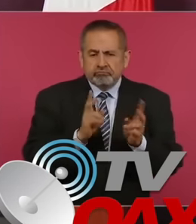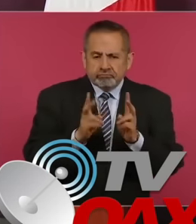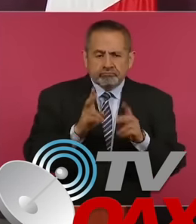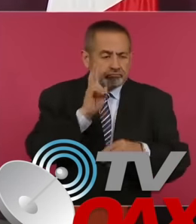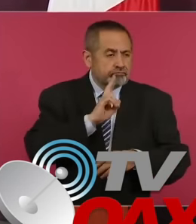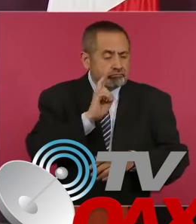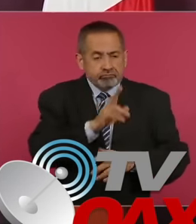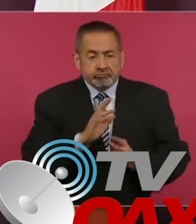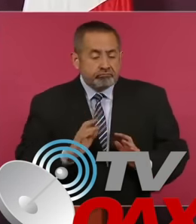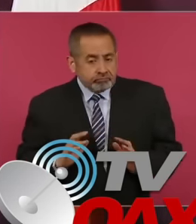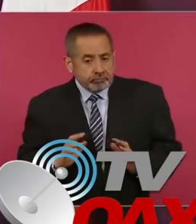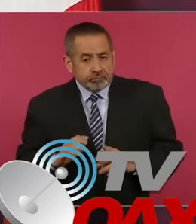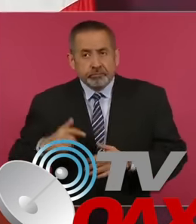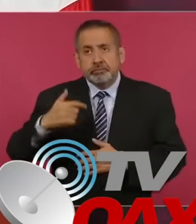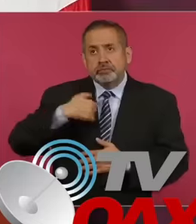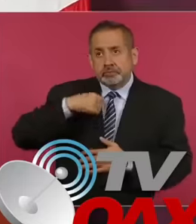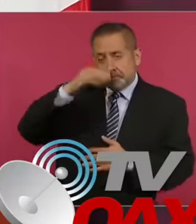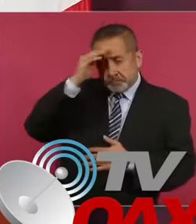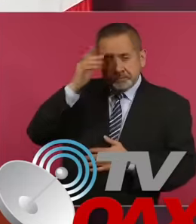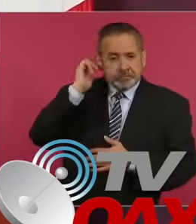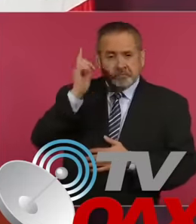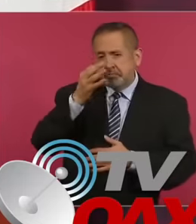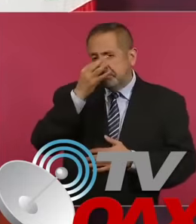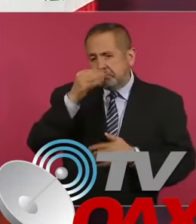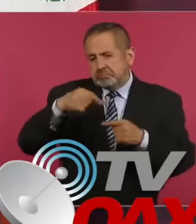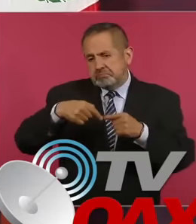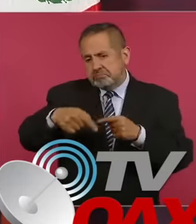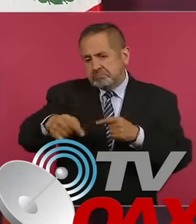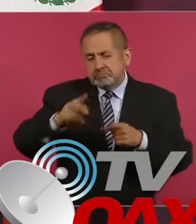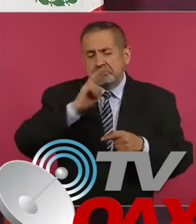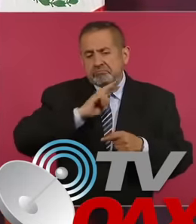yo espero que pronto,